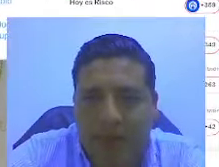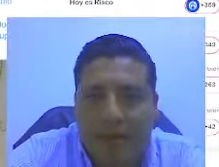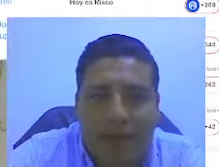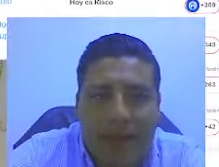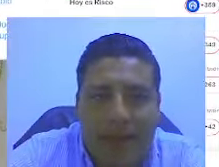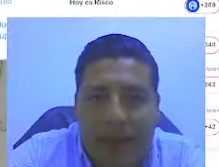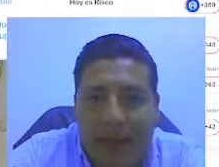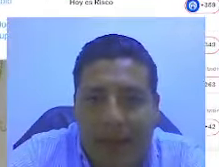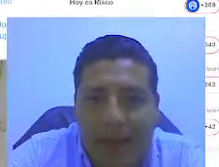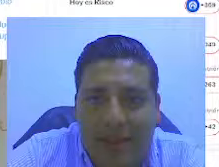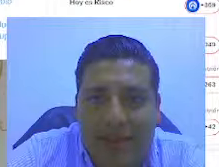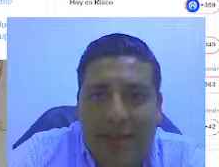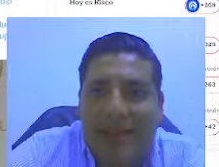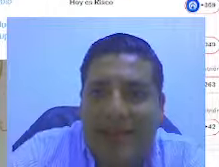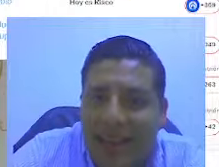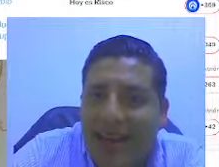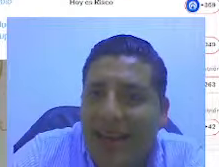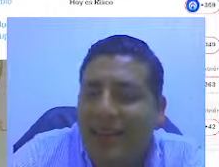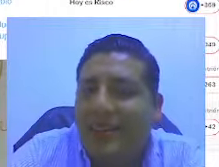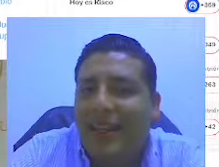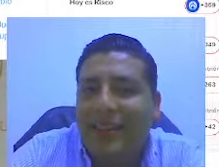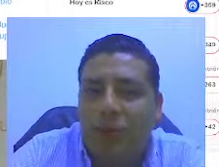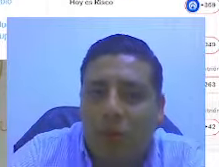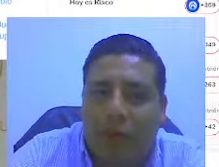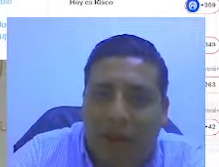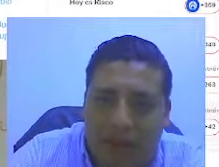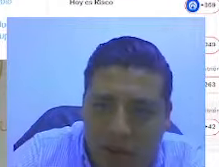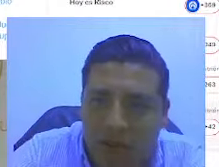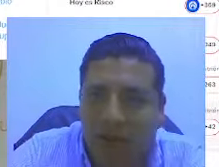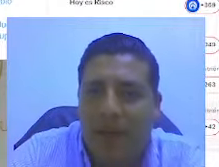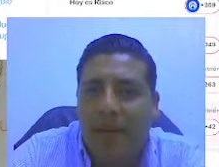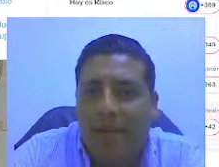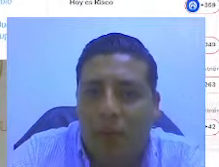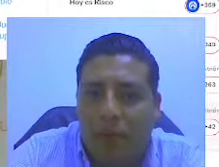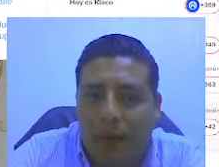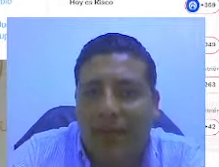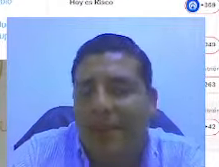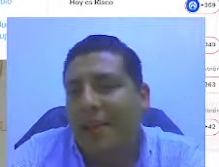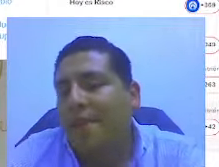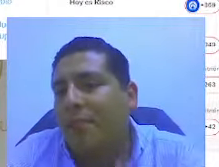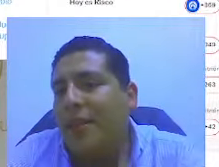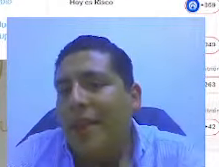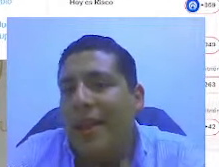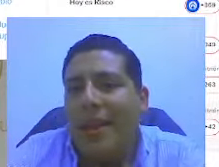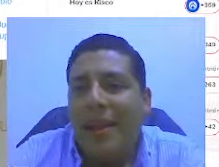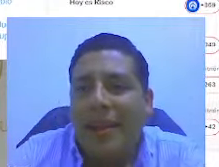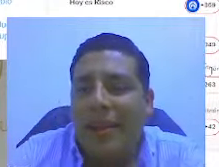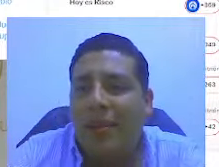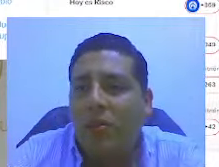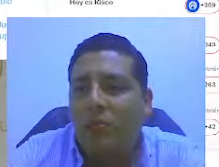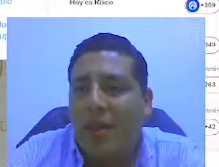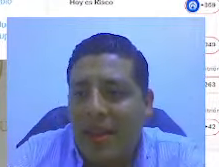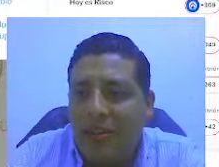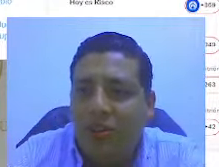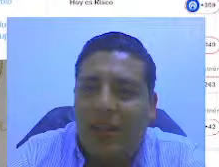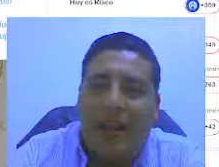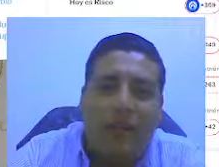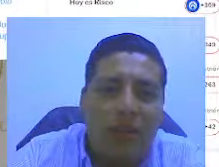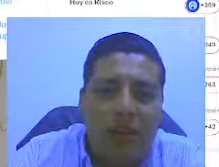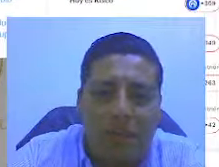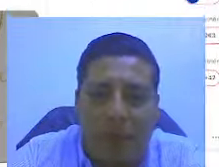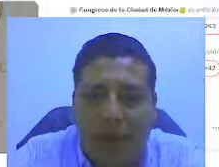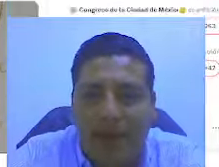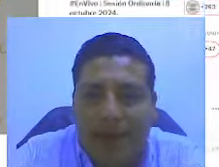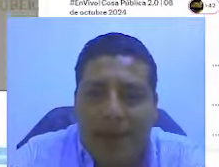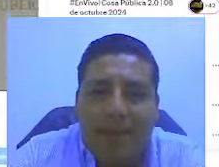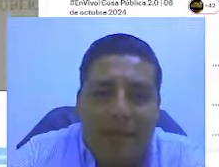mensaje de que se detenga esa actitud facciosa por parte de eh los ministros